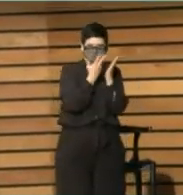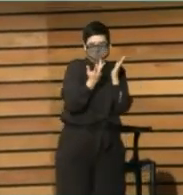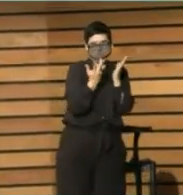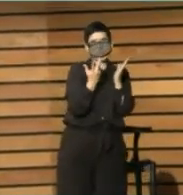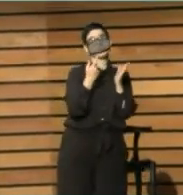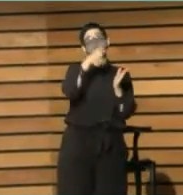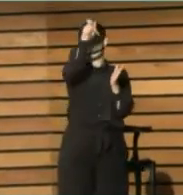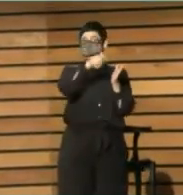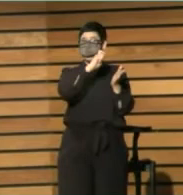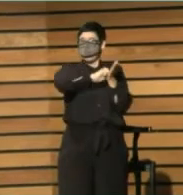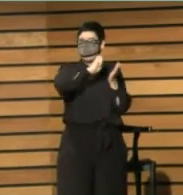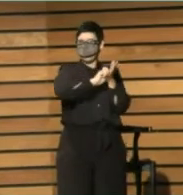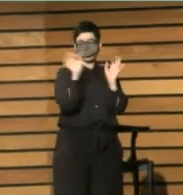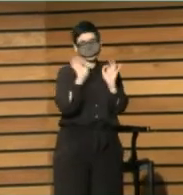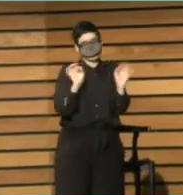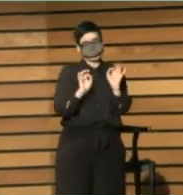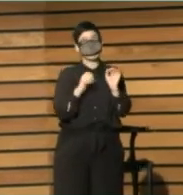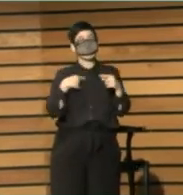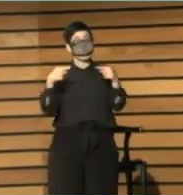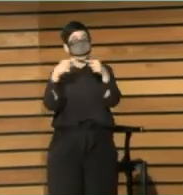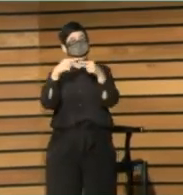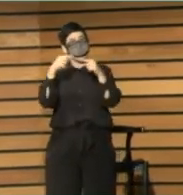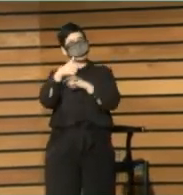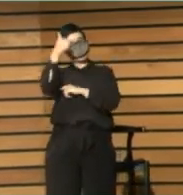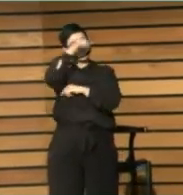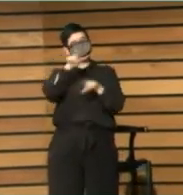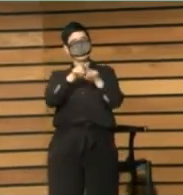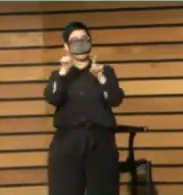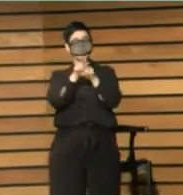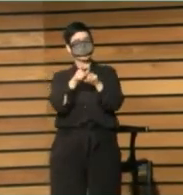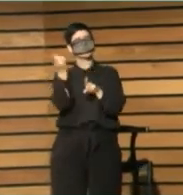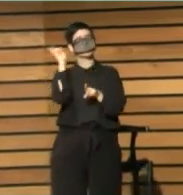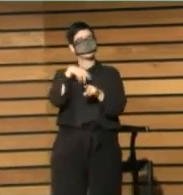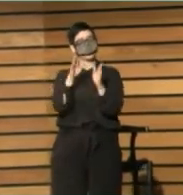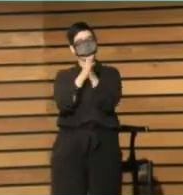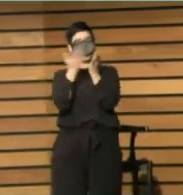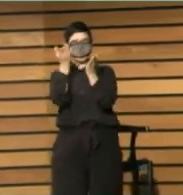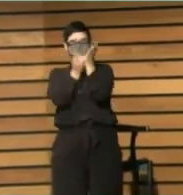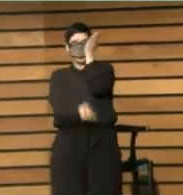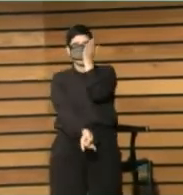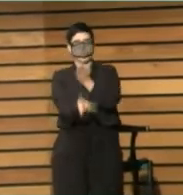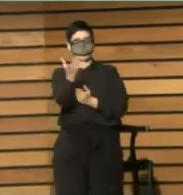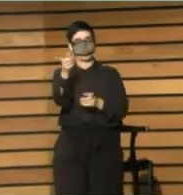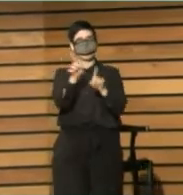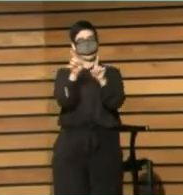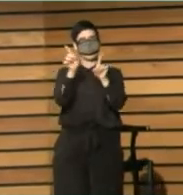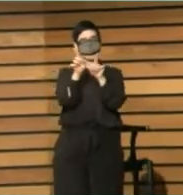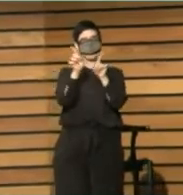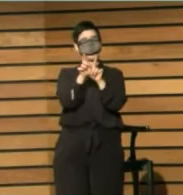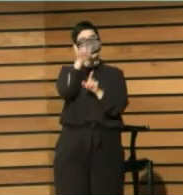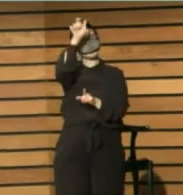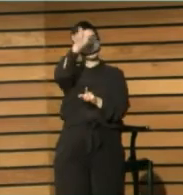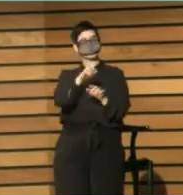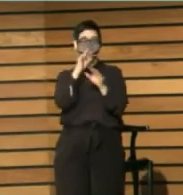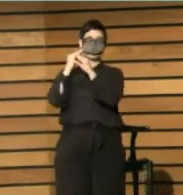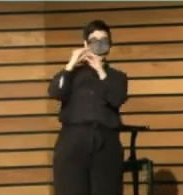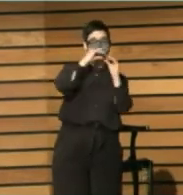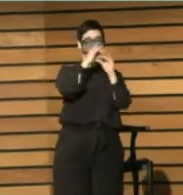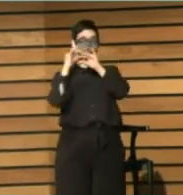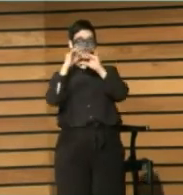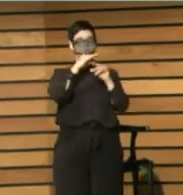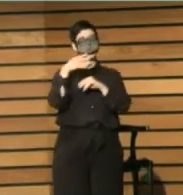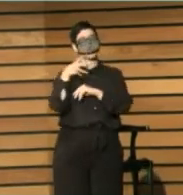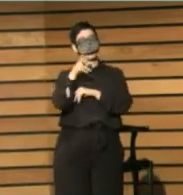y que mi tío también era un tío nacido de un libro que yo imaginaba, igual que el flautista de Hamelin, llevándose